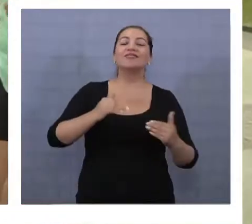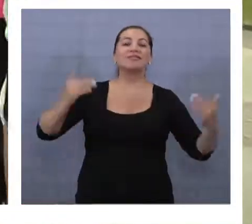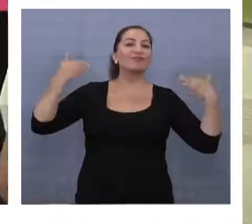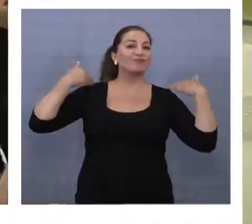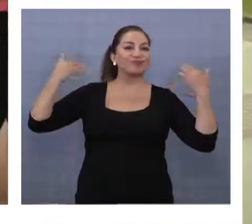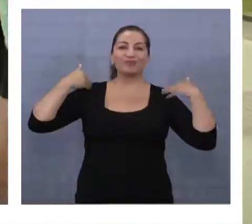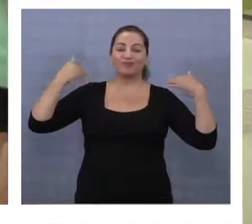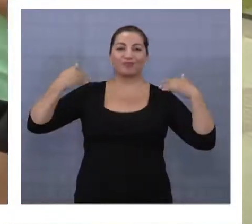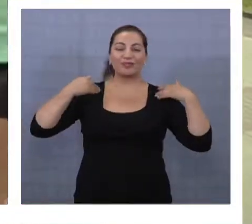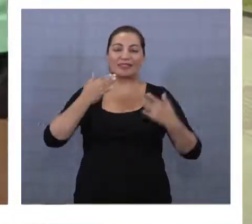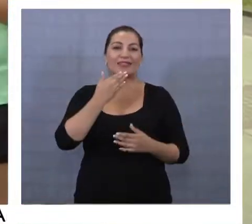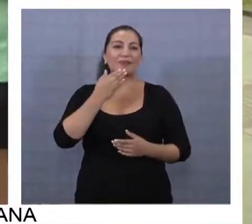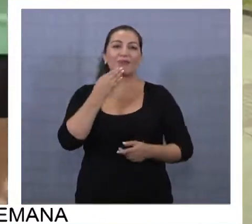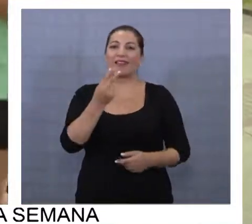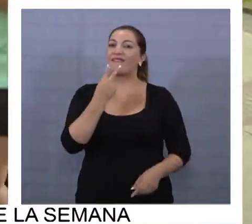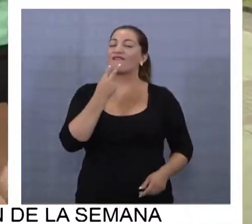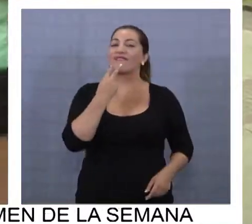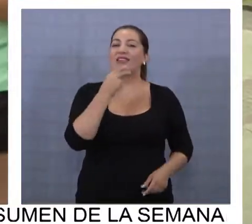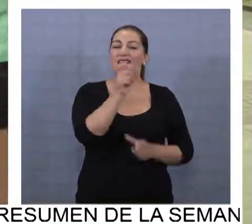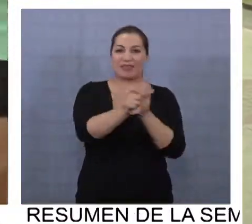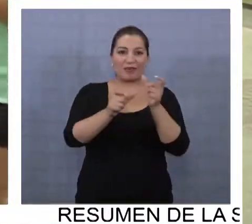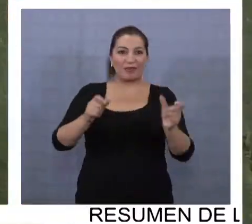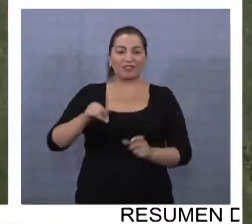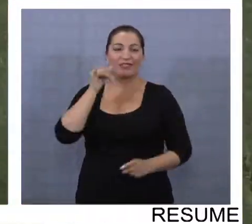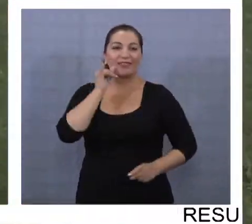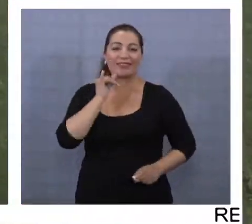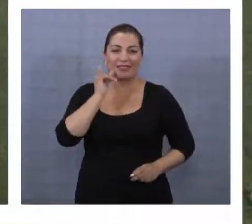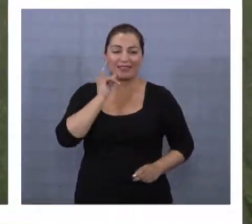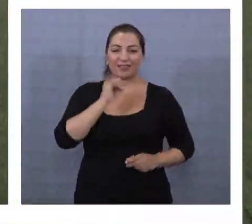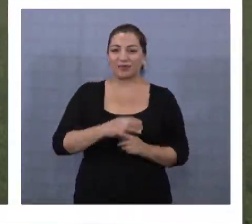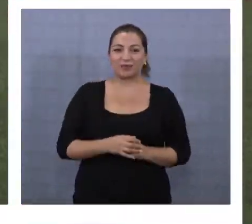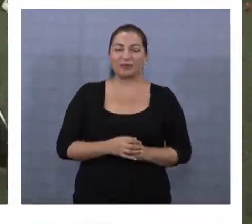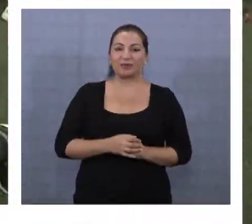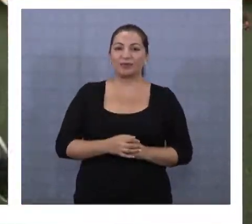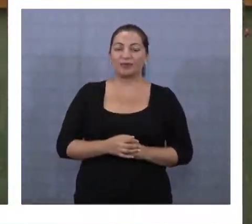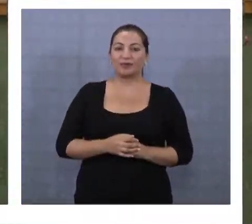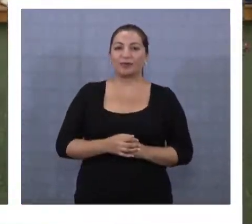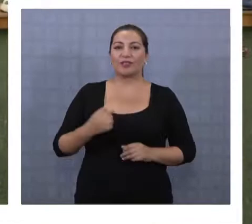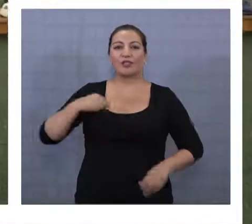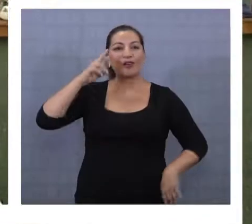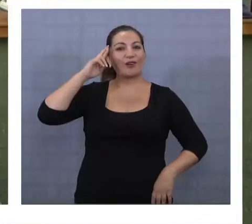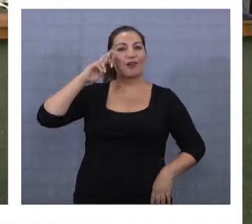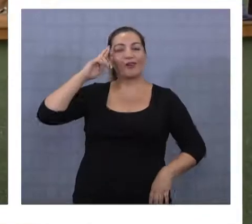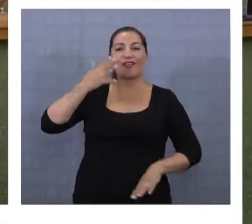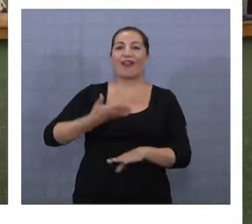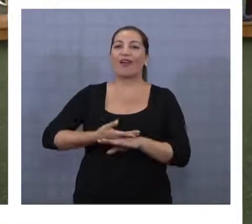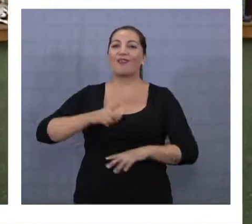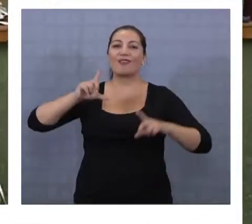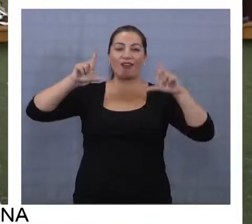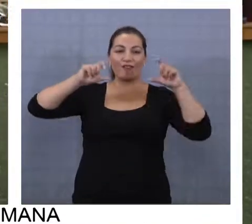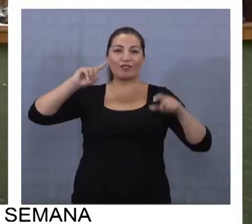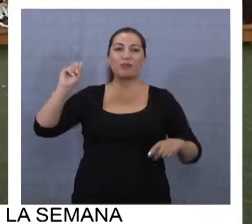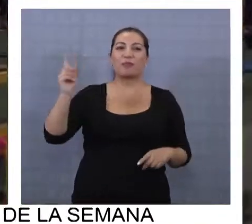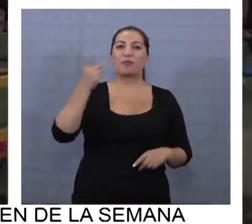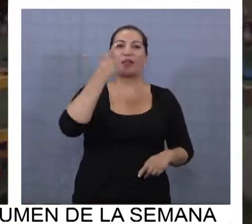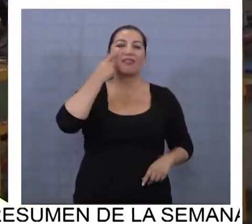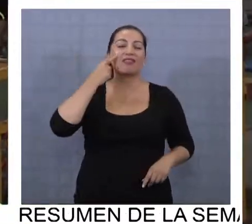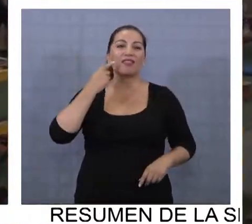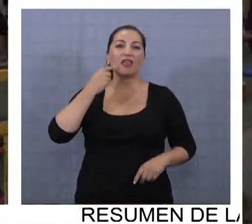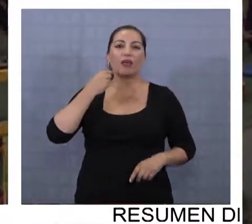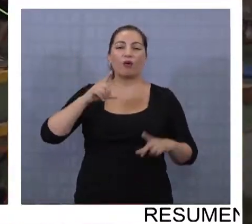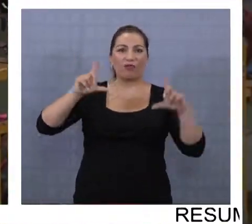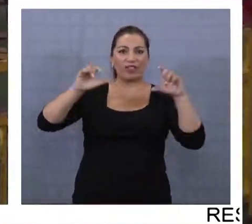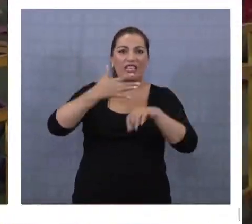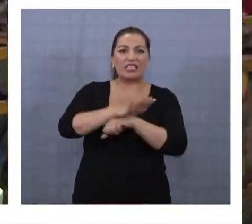del gimnasio y cómo ha impactado en la vida de deportistas iquiqueños. En los recuerdos vimos una foto del primer día, éramos como 15